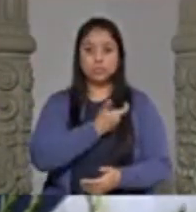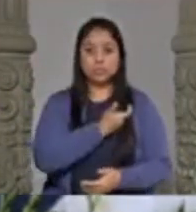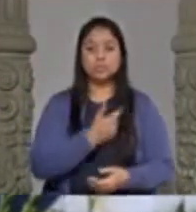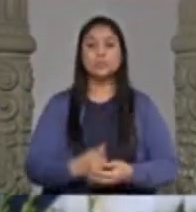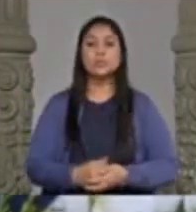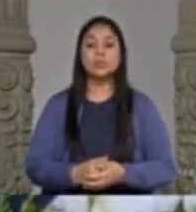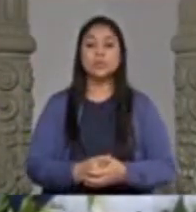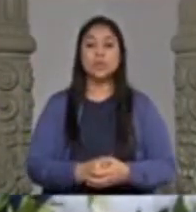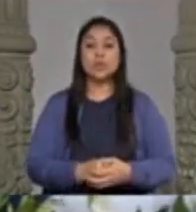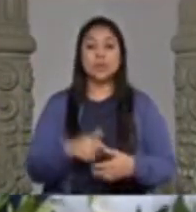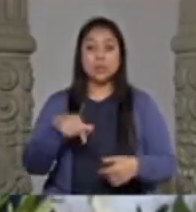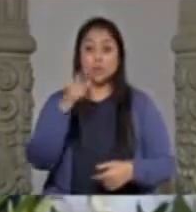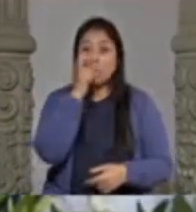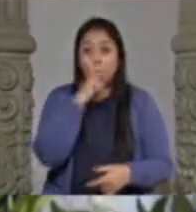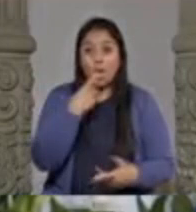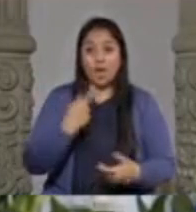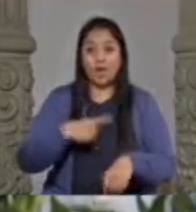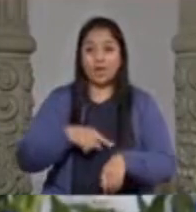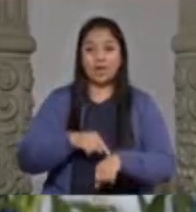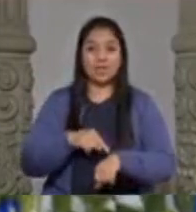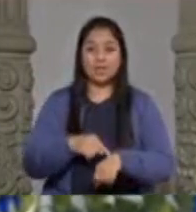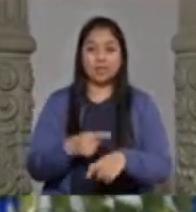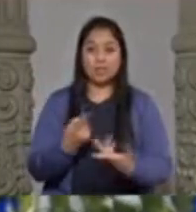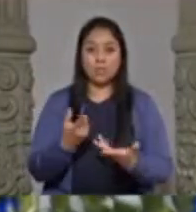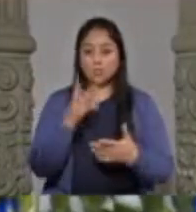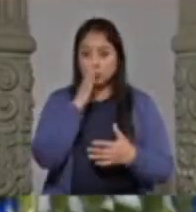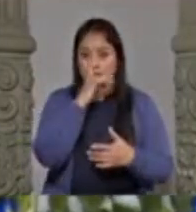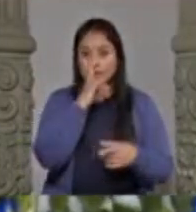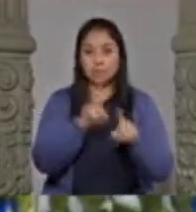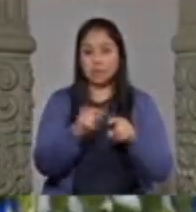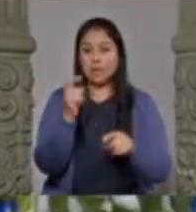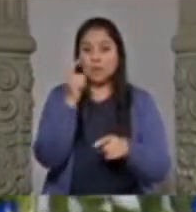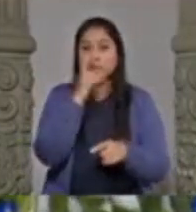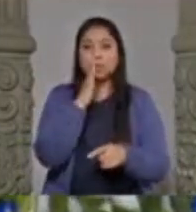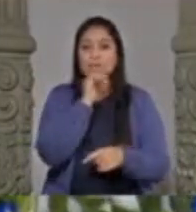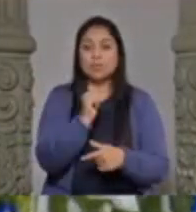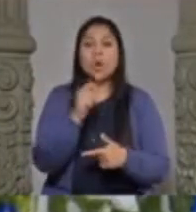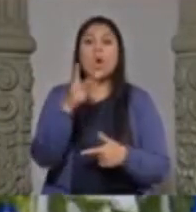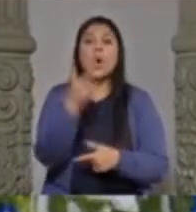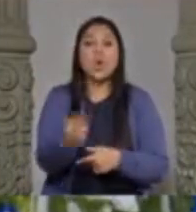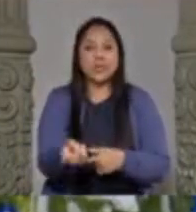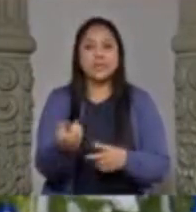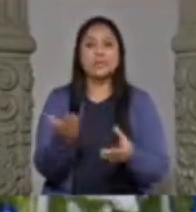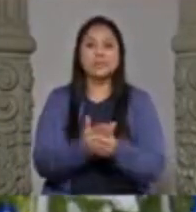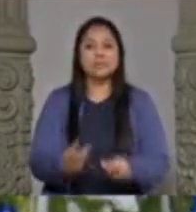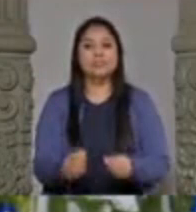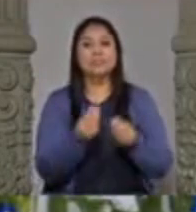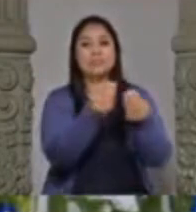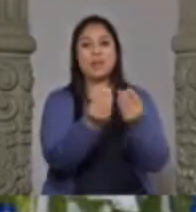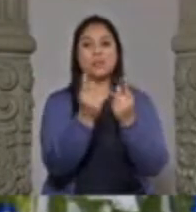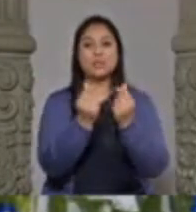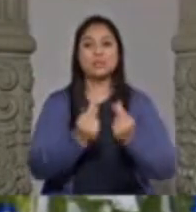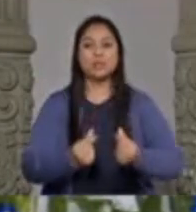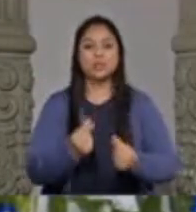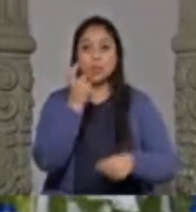Dado a que no hay tiempo ni posibilidad constitucional de volver a poner otro presupuesto, porque es bien claro